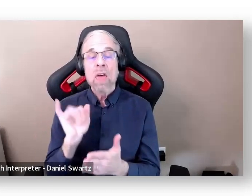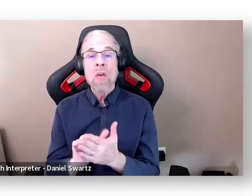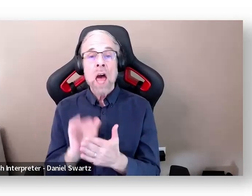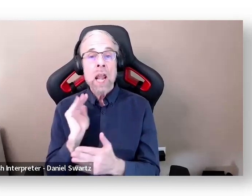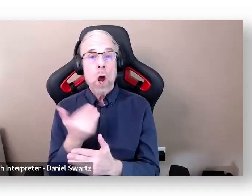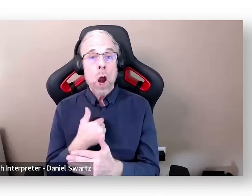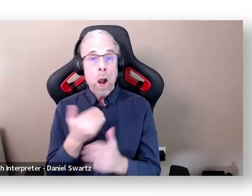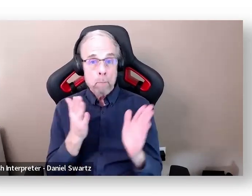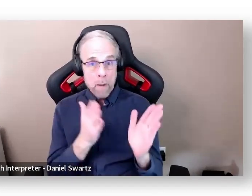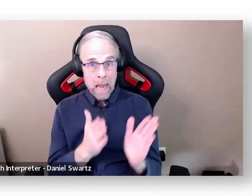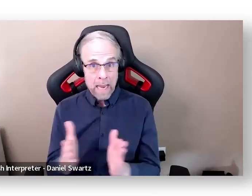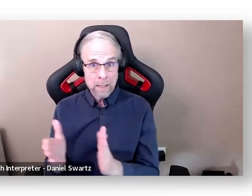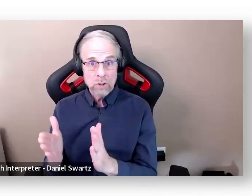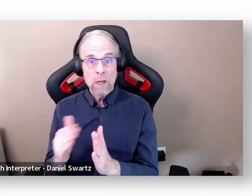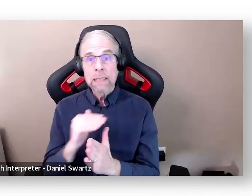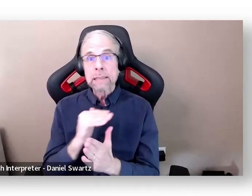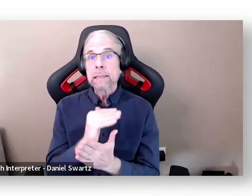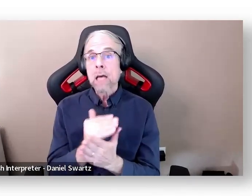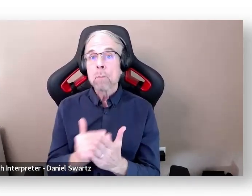Pacific Power